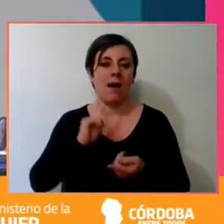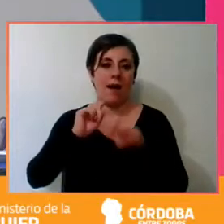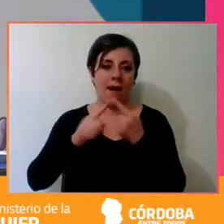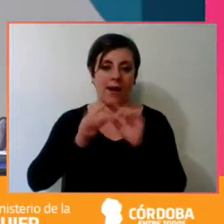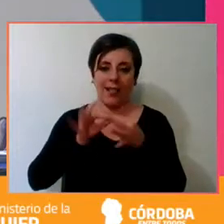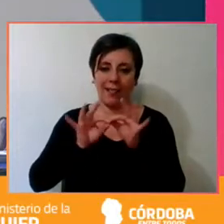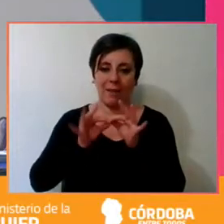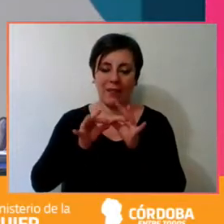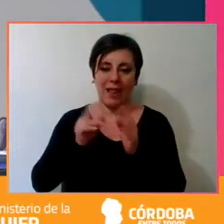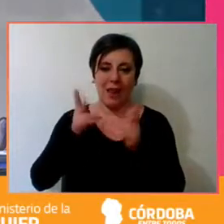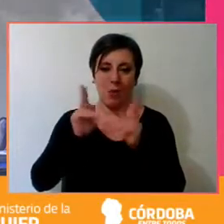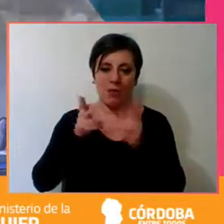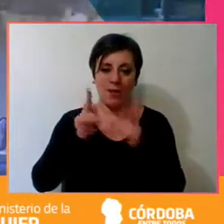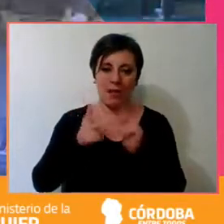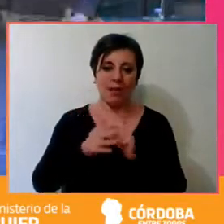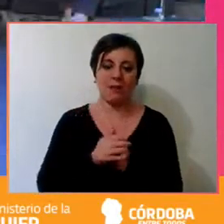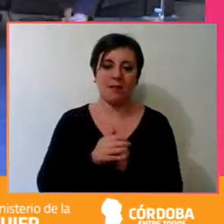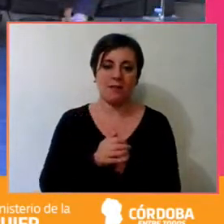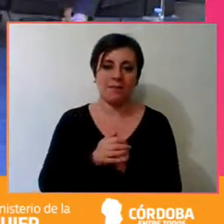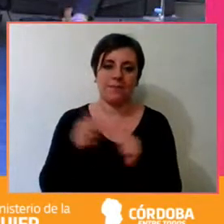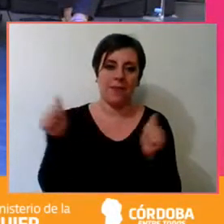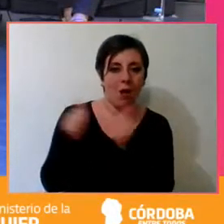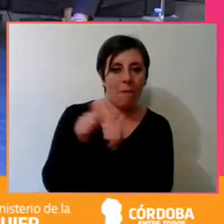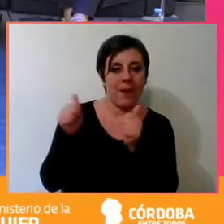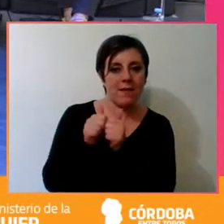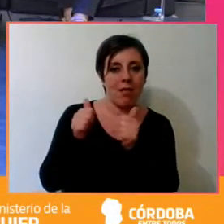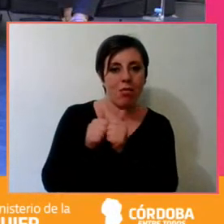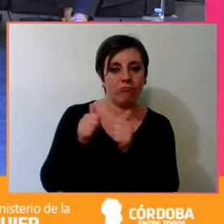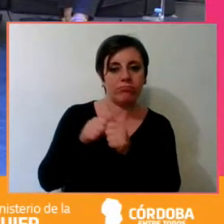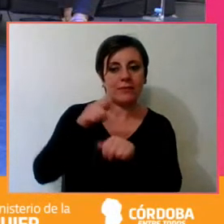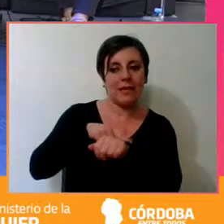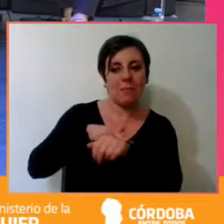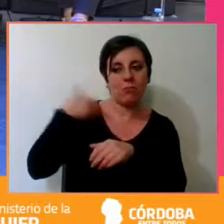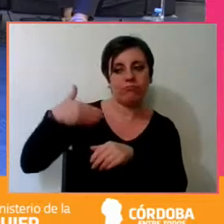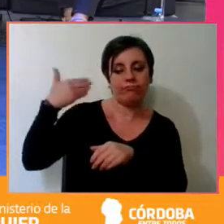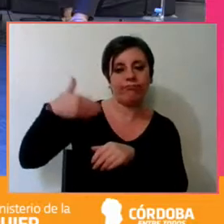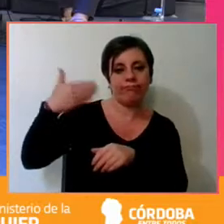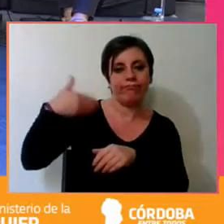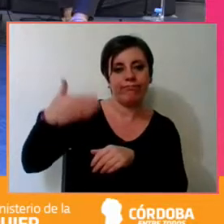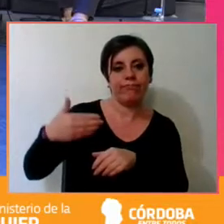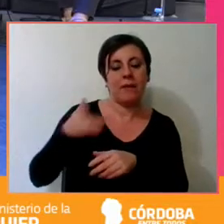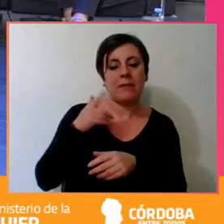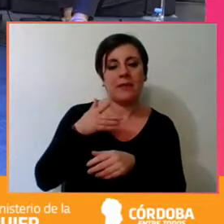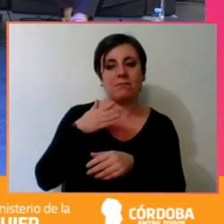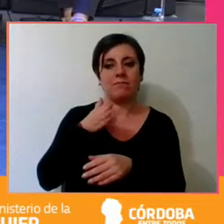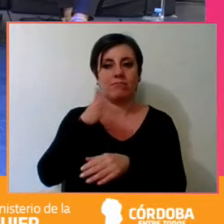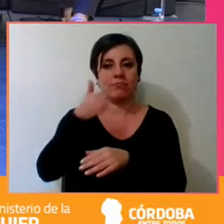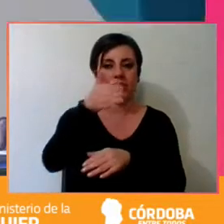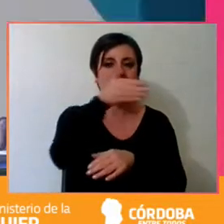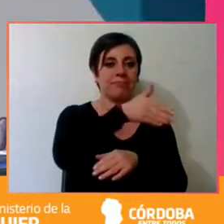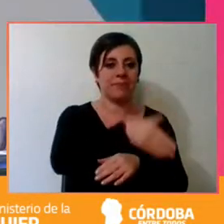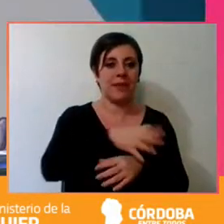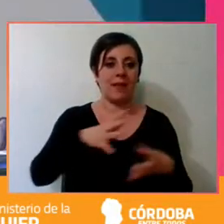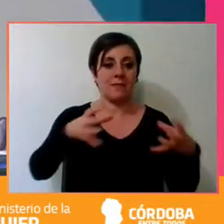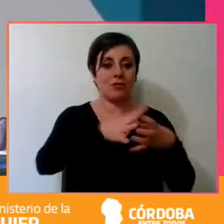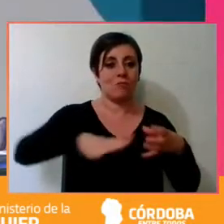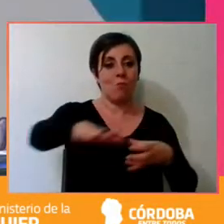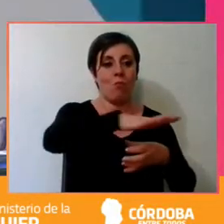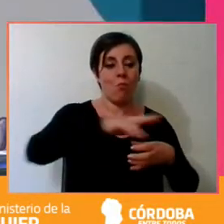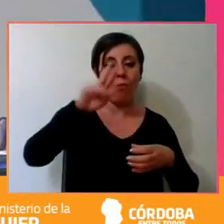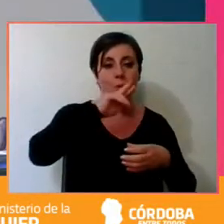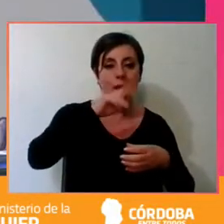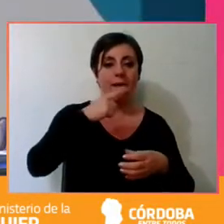lengua de señas, que nos ha acompañado todo este tiempo y que nos permite llegar a todo un colectivo de mujeres y de